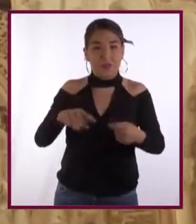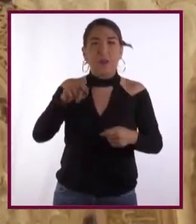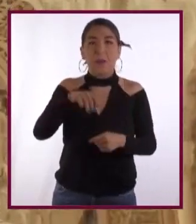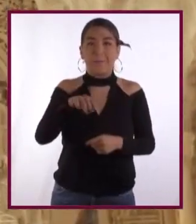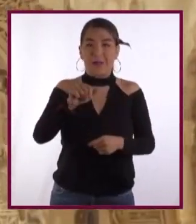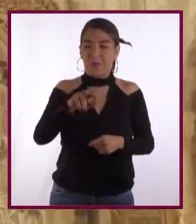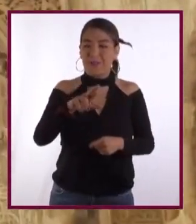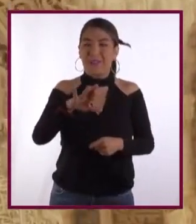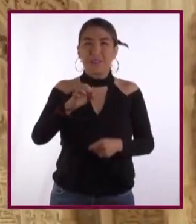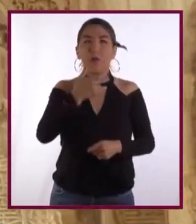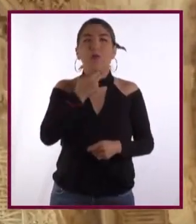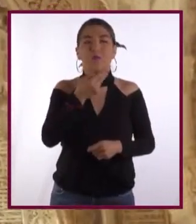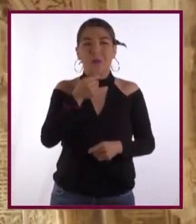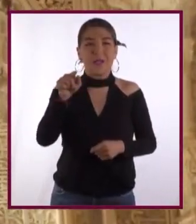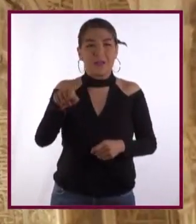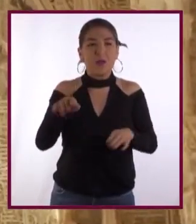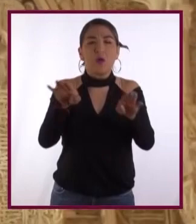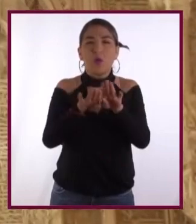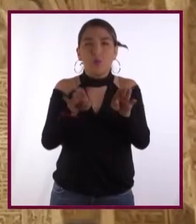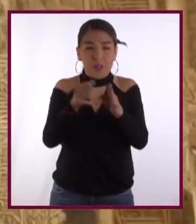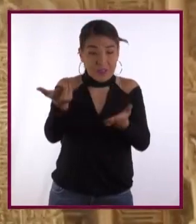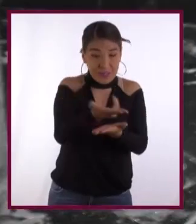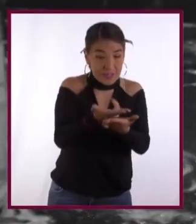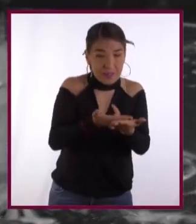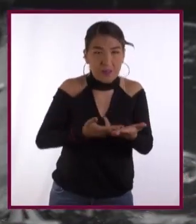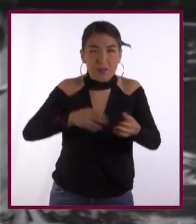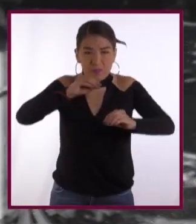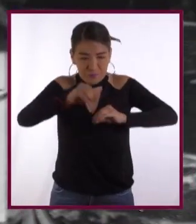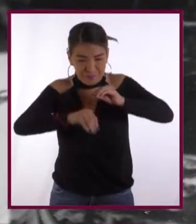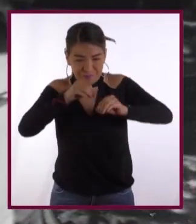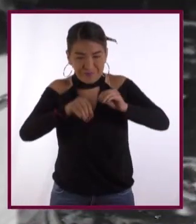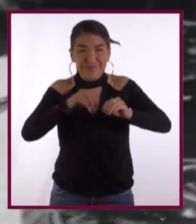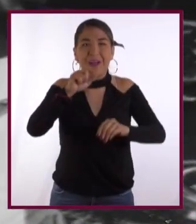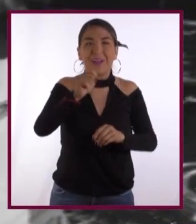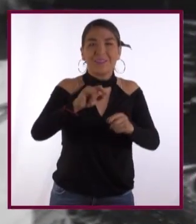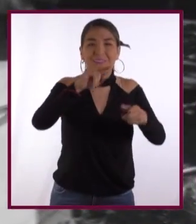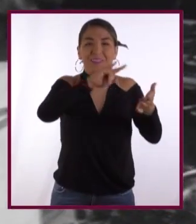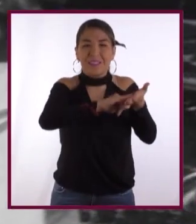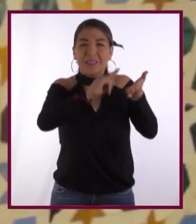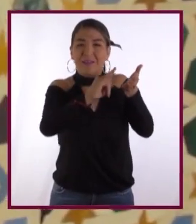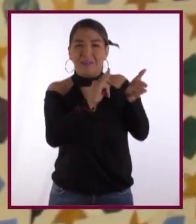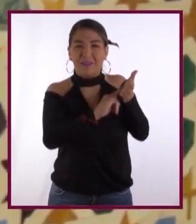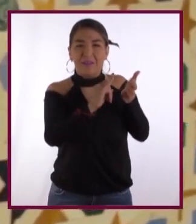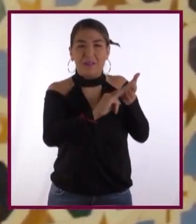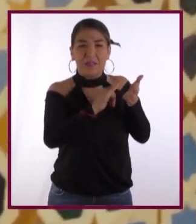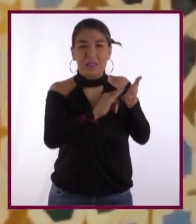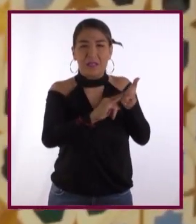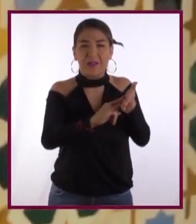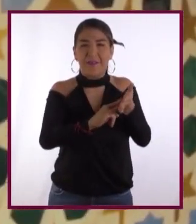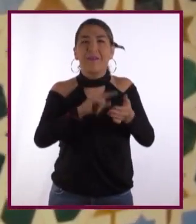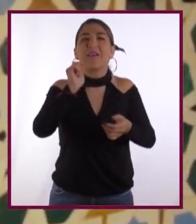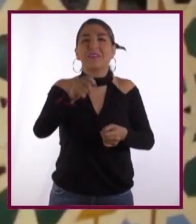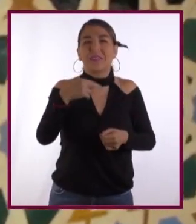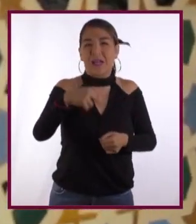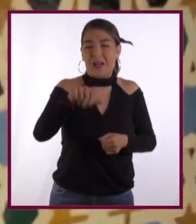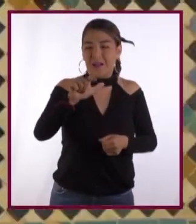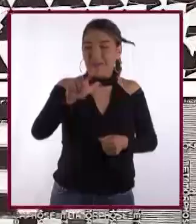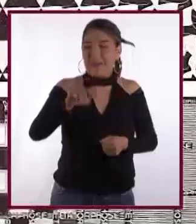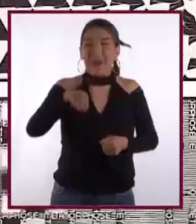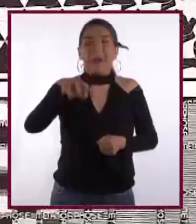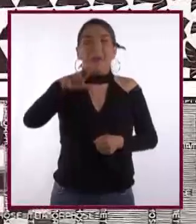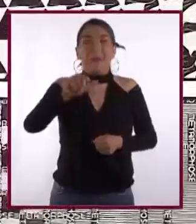inspiró al artista Maurits Cornelis Escher para dibujar sus teselados. Específicamente la